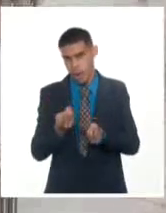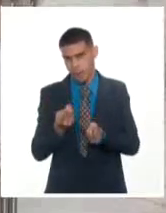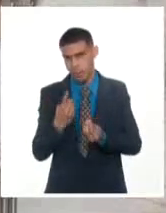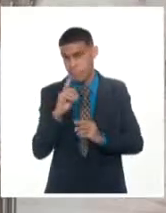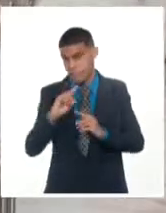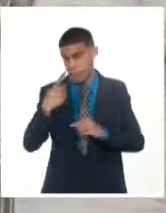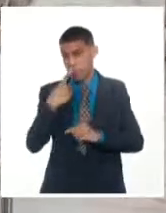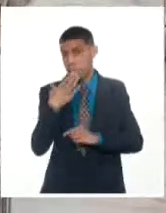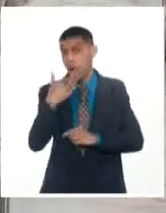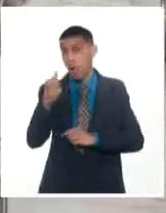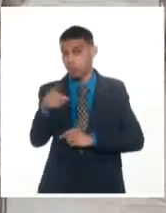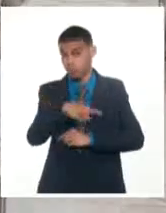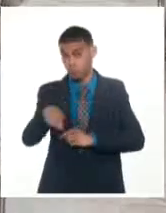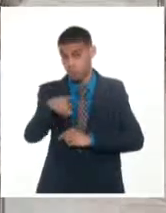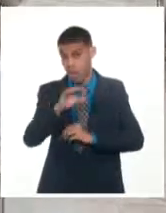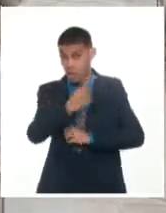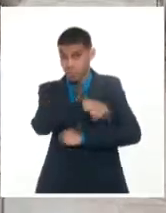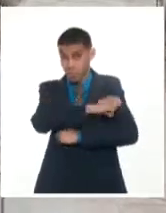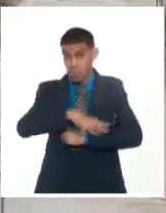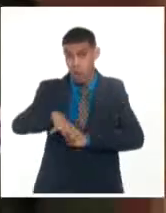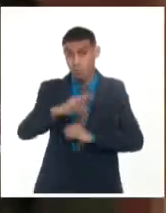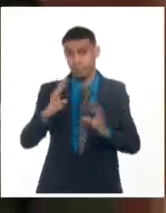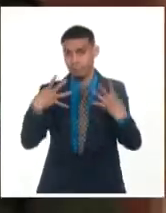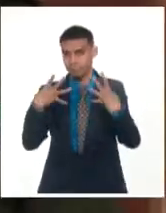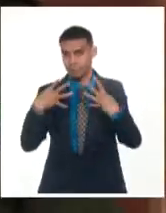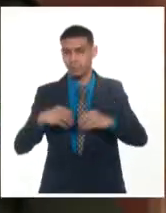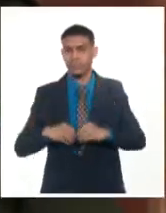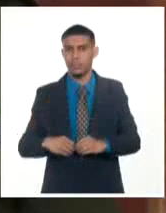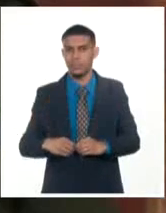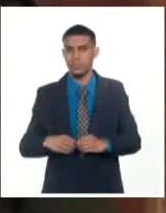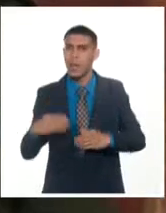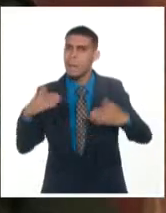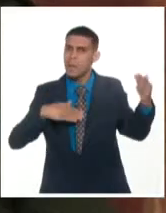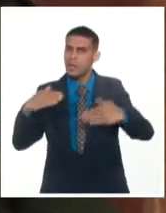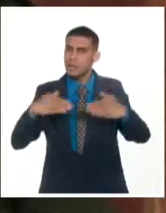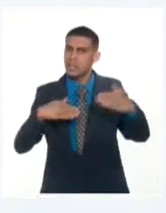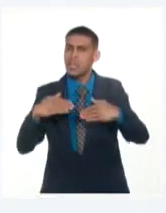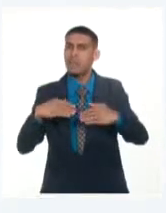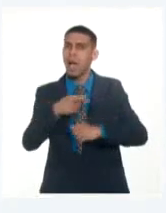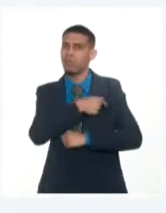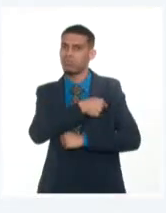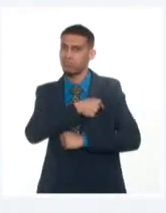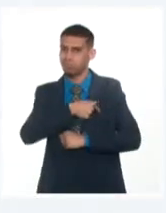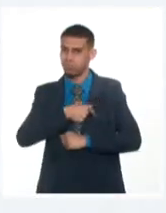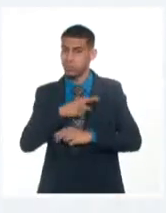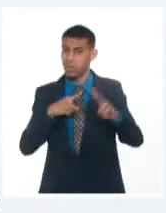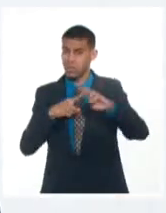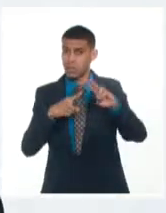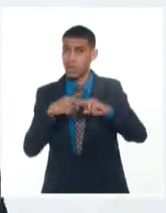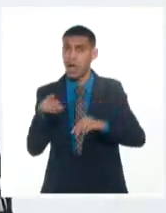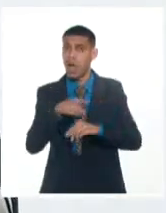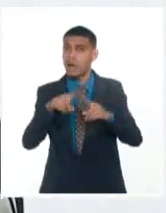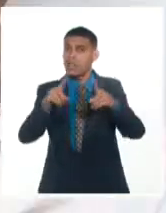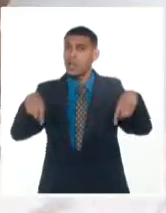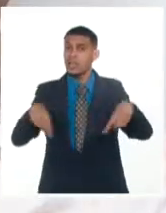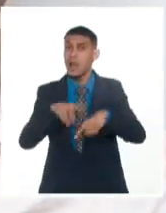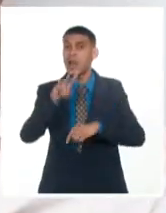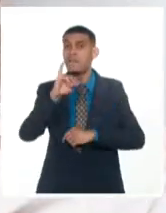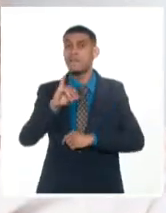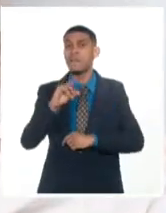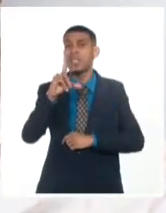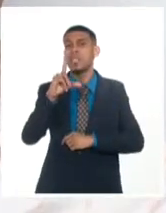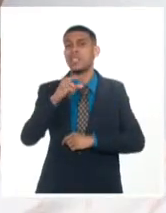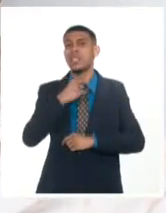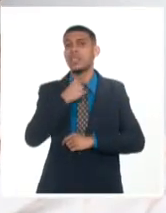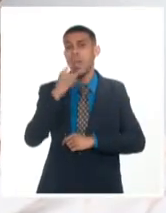bien. Realizadores, actores y combatientes del Milín que participan en la entrega televisiva contaron en la Sala Villena de la UNIAC sobre las